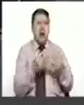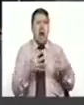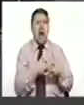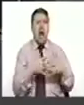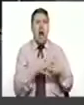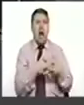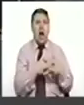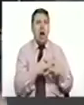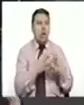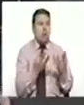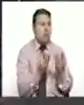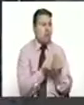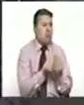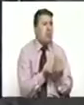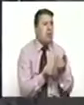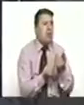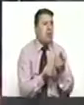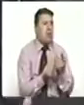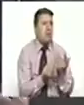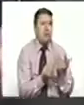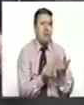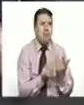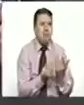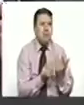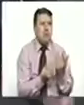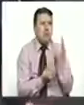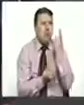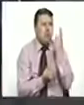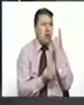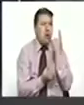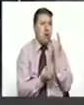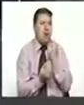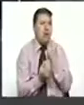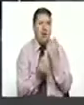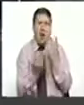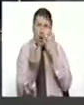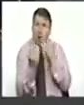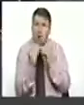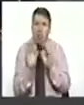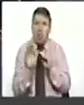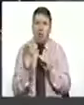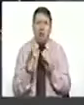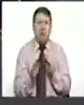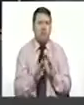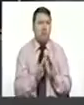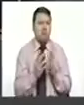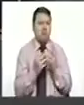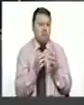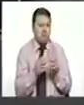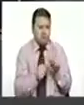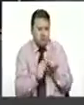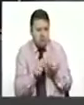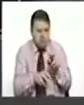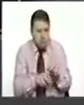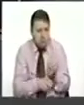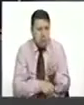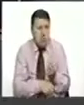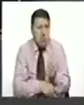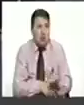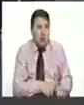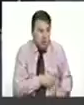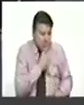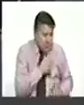arroceros que no tienen sesgo político y dicen, pequeños productores tenemos que